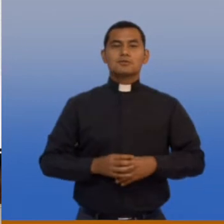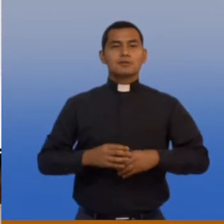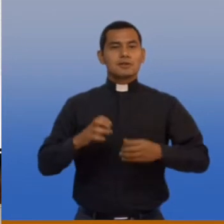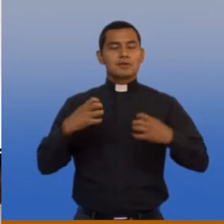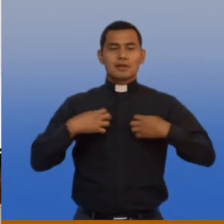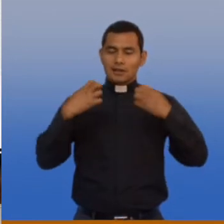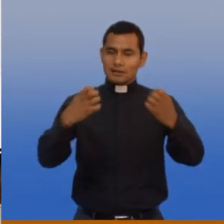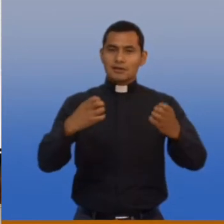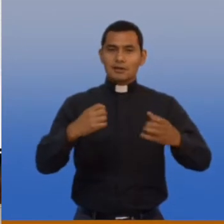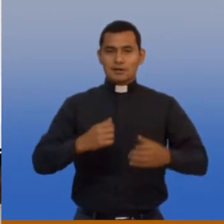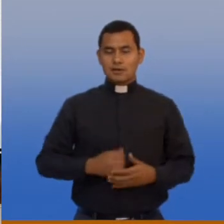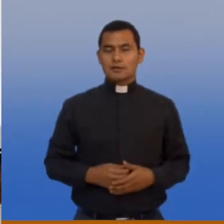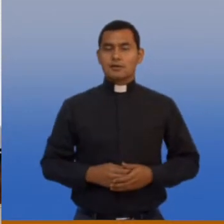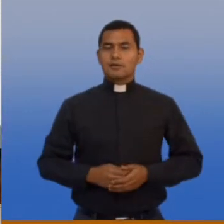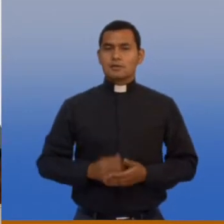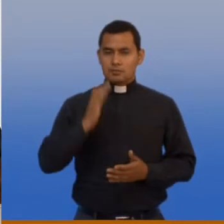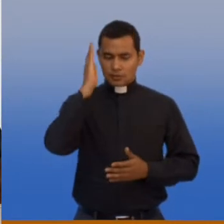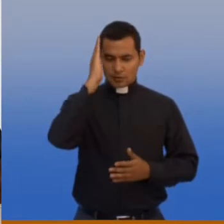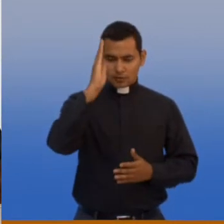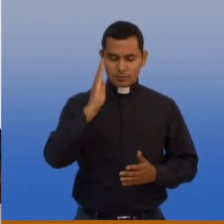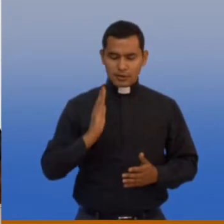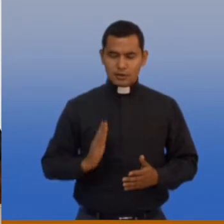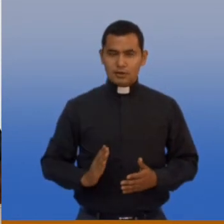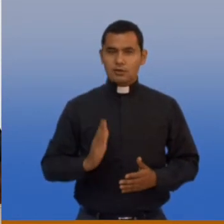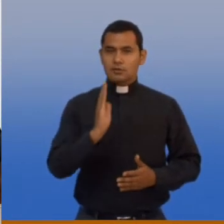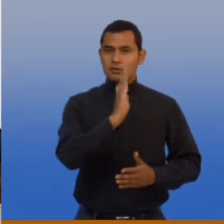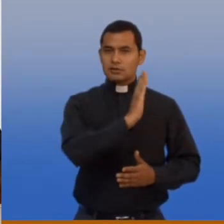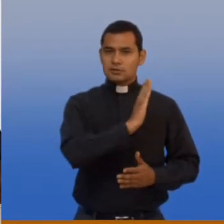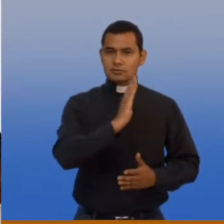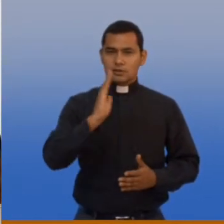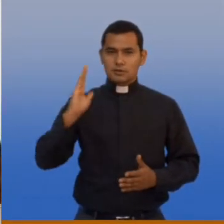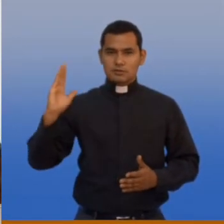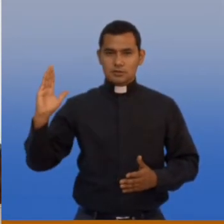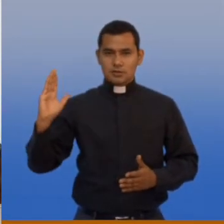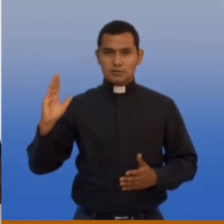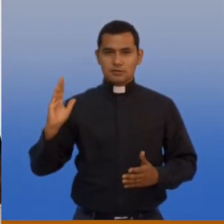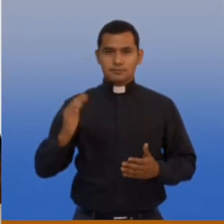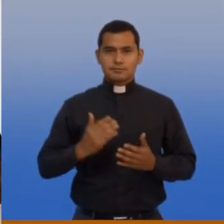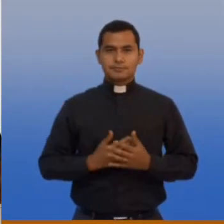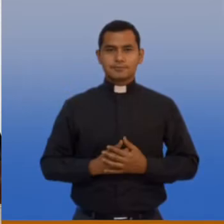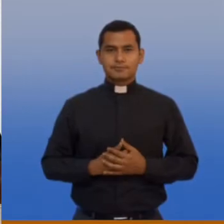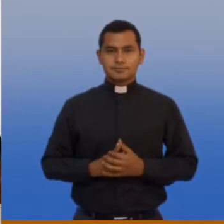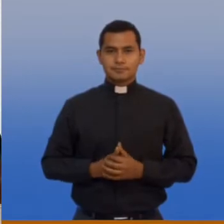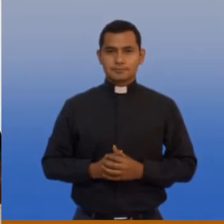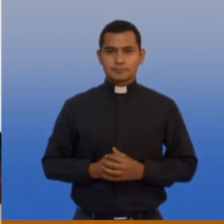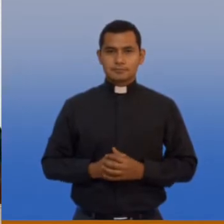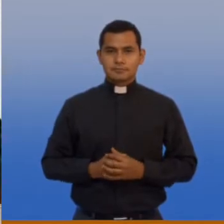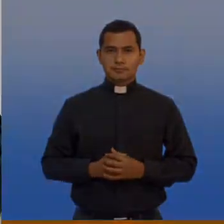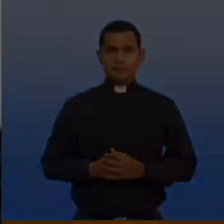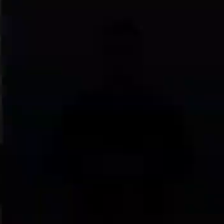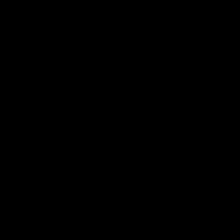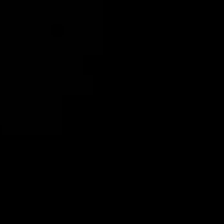con los demás. Yo los bendigo en el nombre del Padre y del Hijo y del Espíritu Santo.